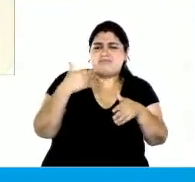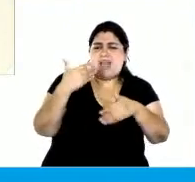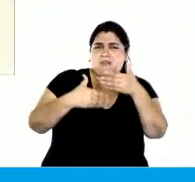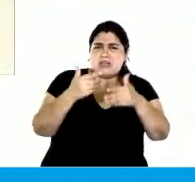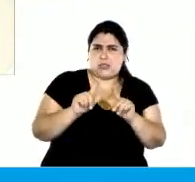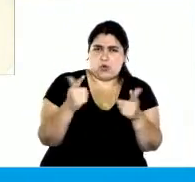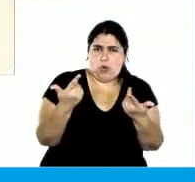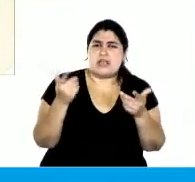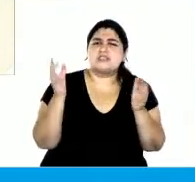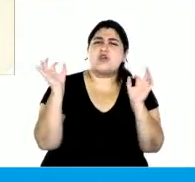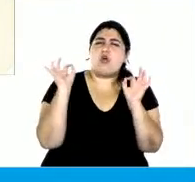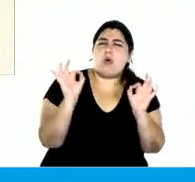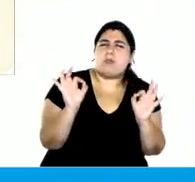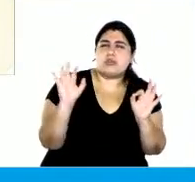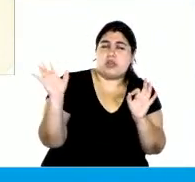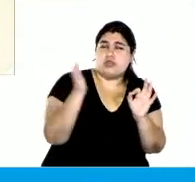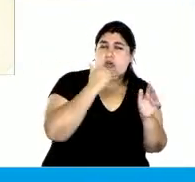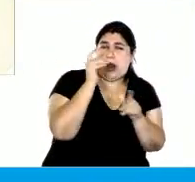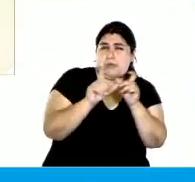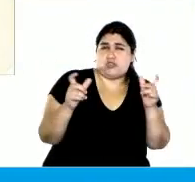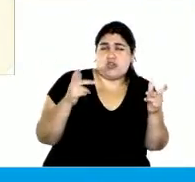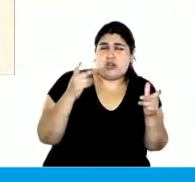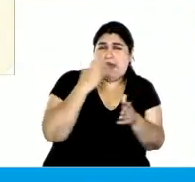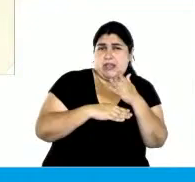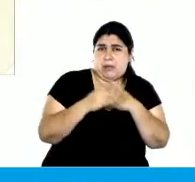la totalidad de las personas con discapacidad.